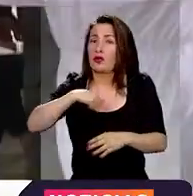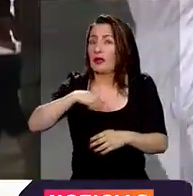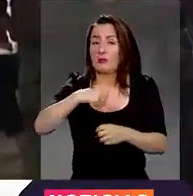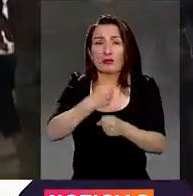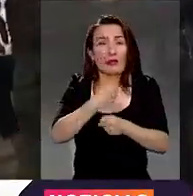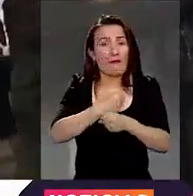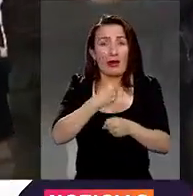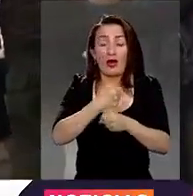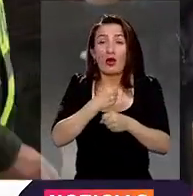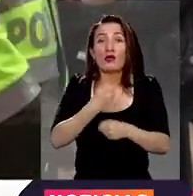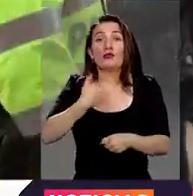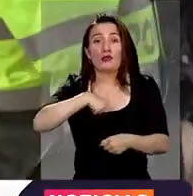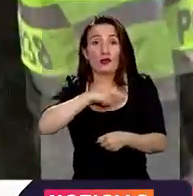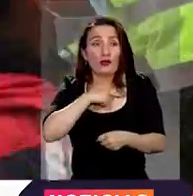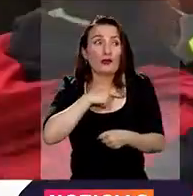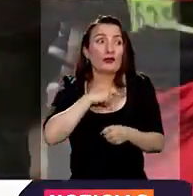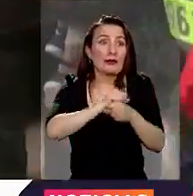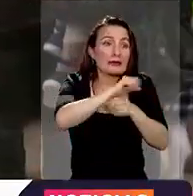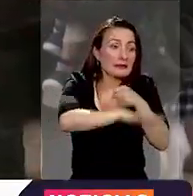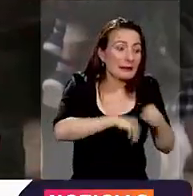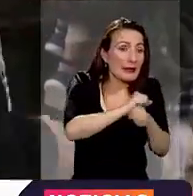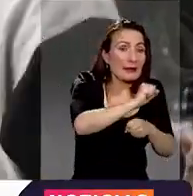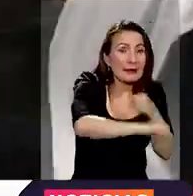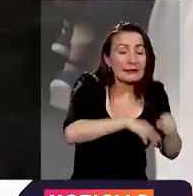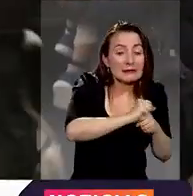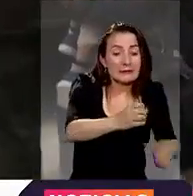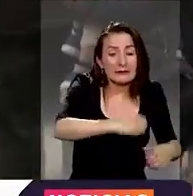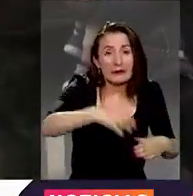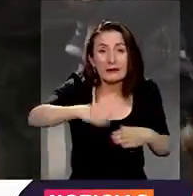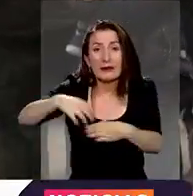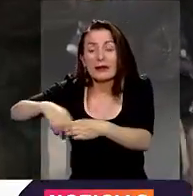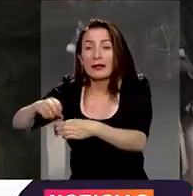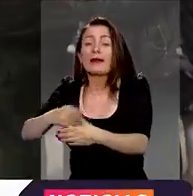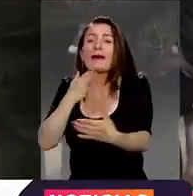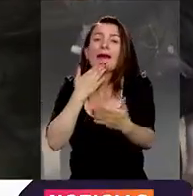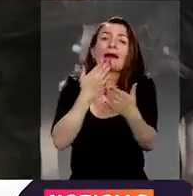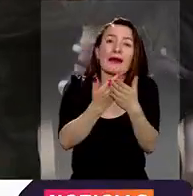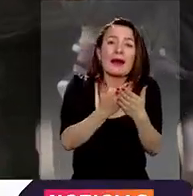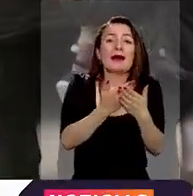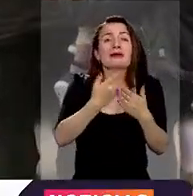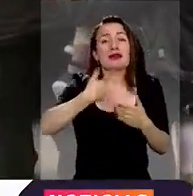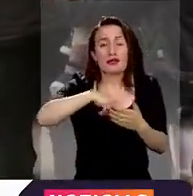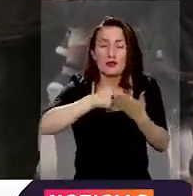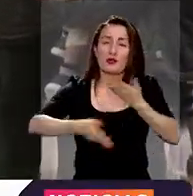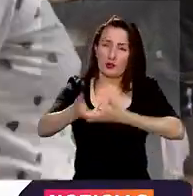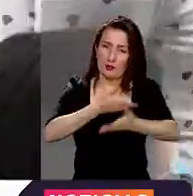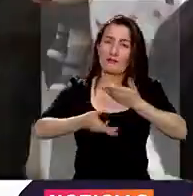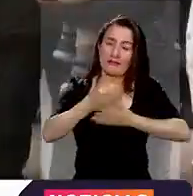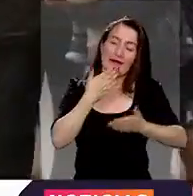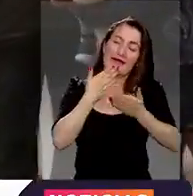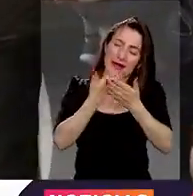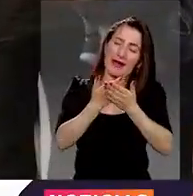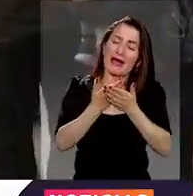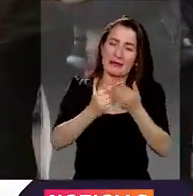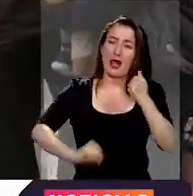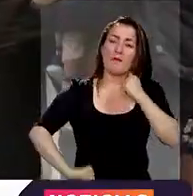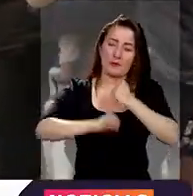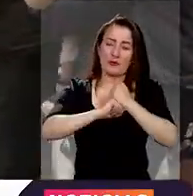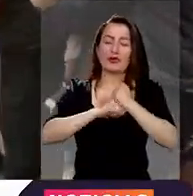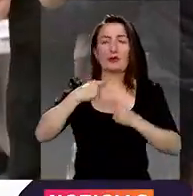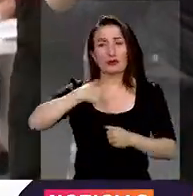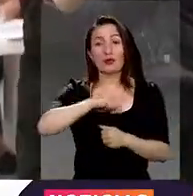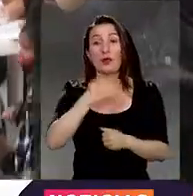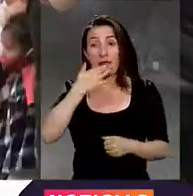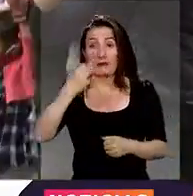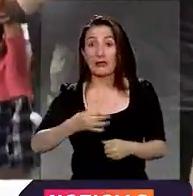trabajo. Vivimos de nuestro reciclaje. Le agradecemos y que estamos los unos para los otros, que nos ayuden y nos colaboren. Y